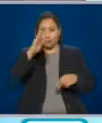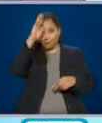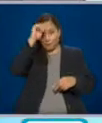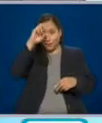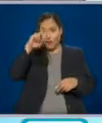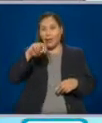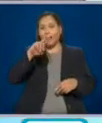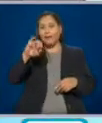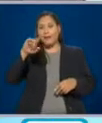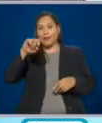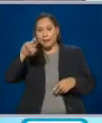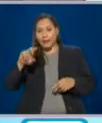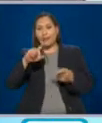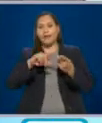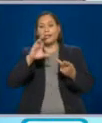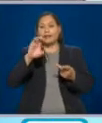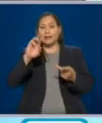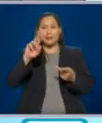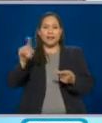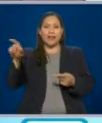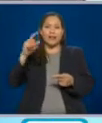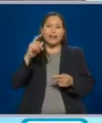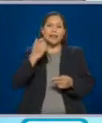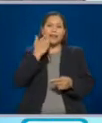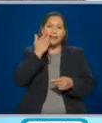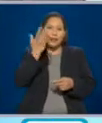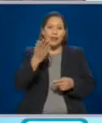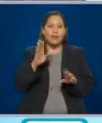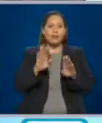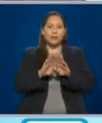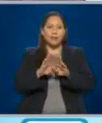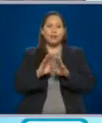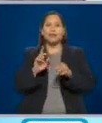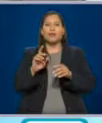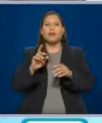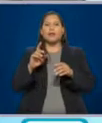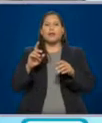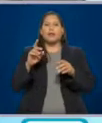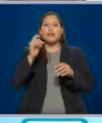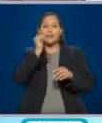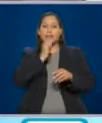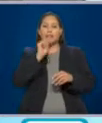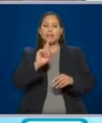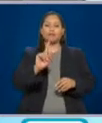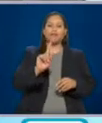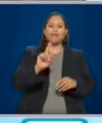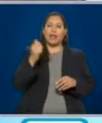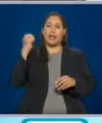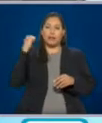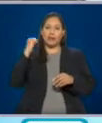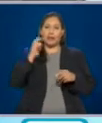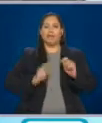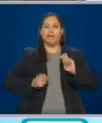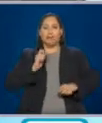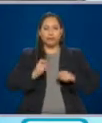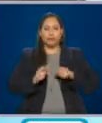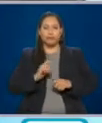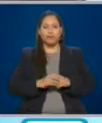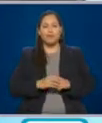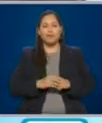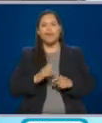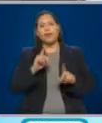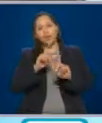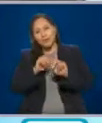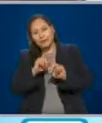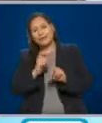lo intentaron. ¿Qué es croonear. eso? Los que están al frente de una big band, Ah, muy bien. ¿no? Y tienen que hablar un poco de comedia,